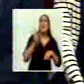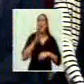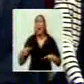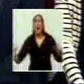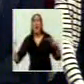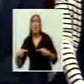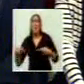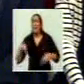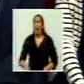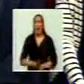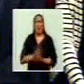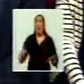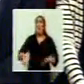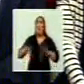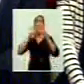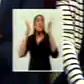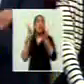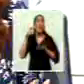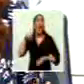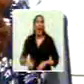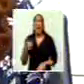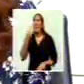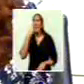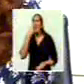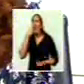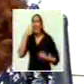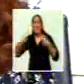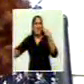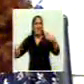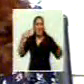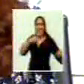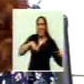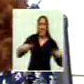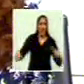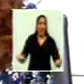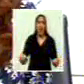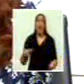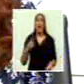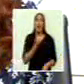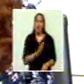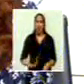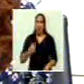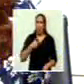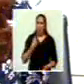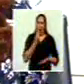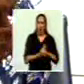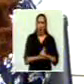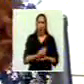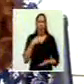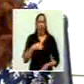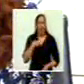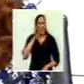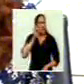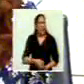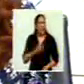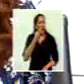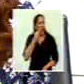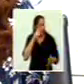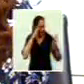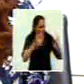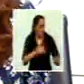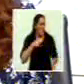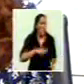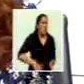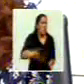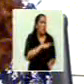de hoy. Hay intereses contrapuestos. Lo que debe saber cada gobierno, cuál es el interés de su pueblo, de su